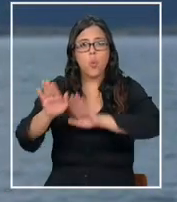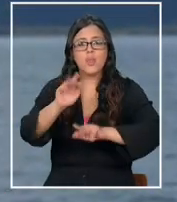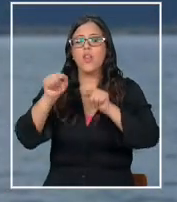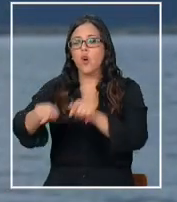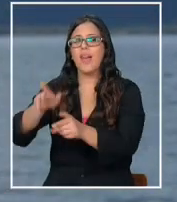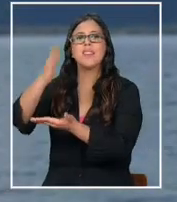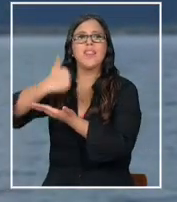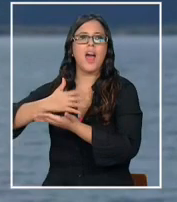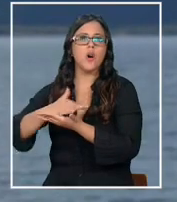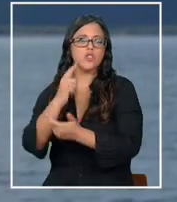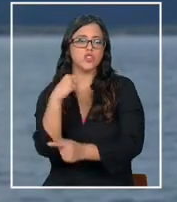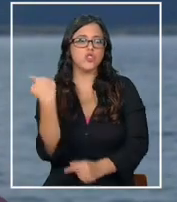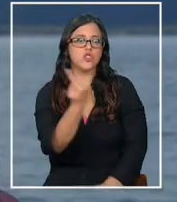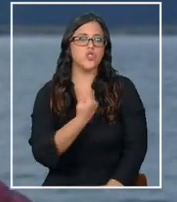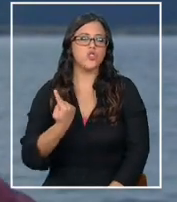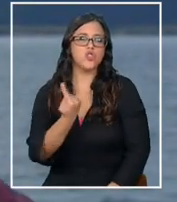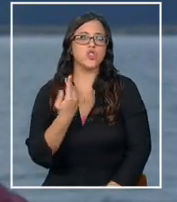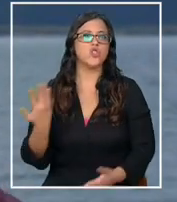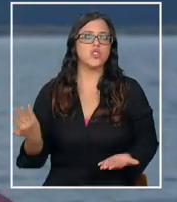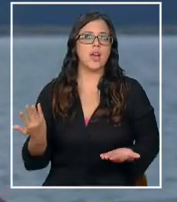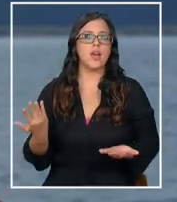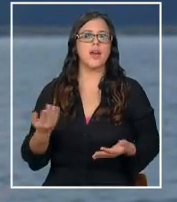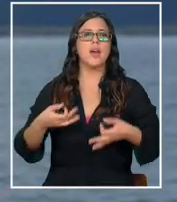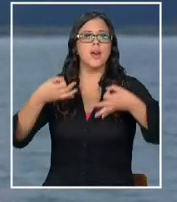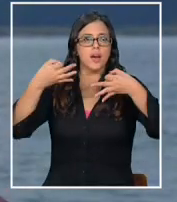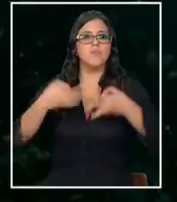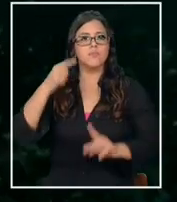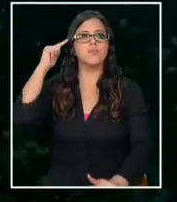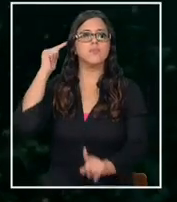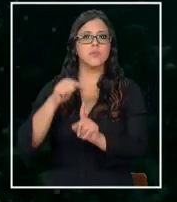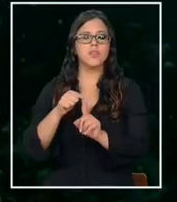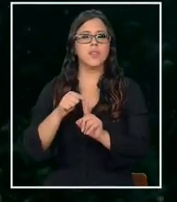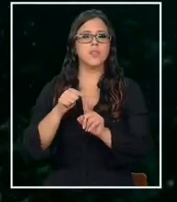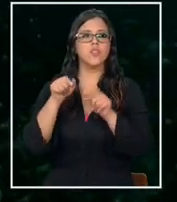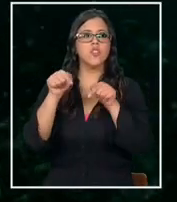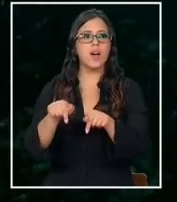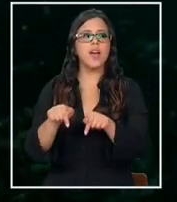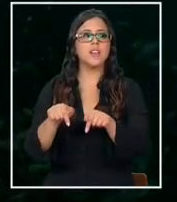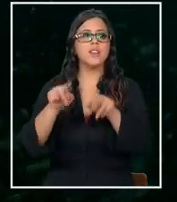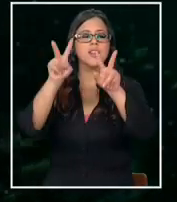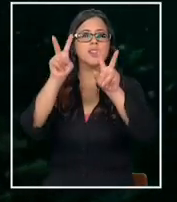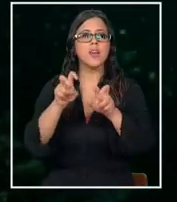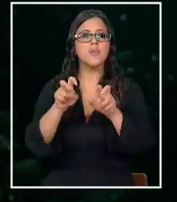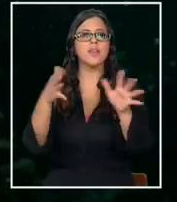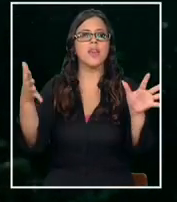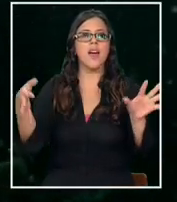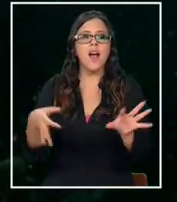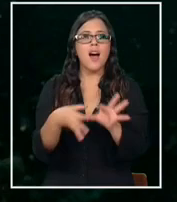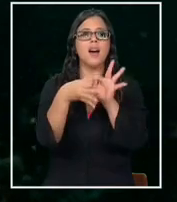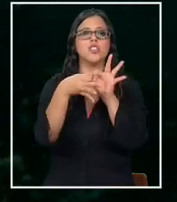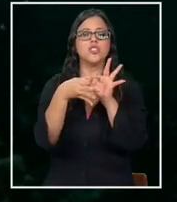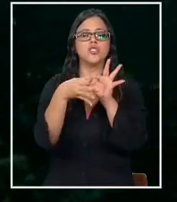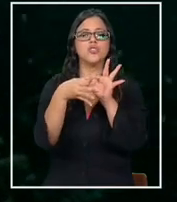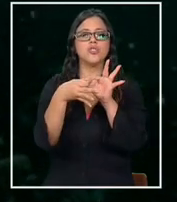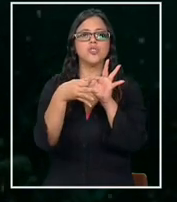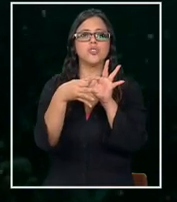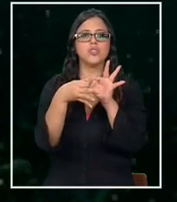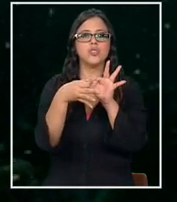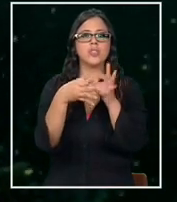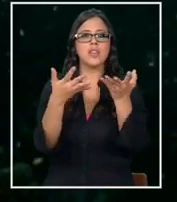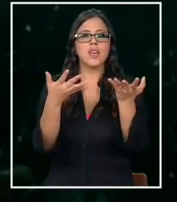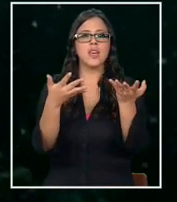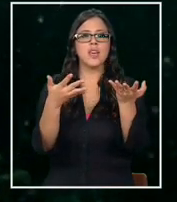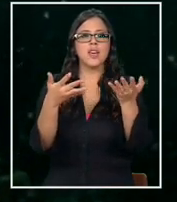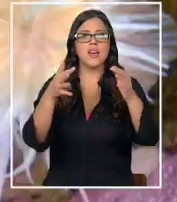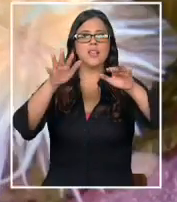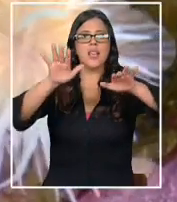de estrategia que nosotros nos colocamos como una meta. Tiene que ver con esta estrecha relación que hay entre los ecosistemas